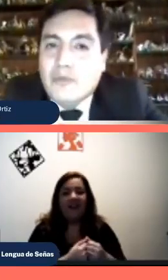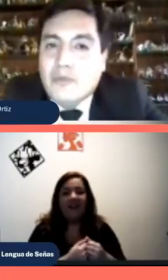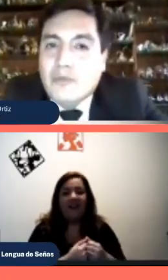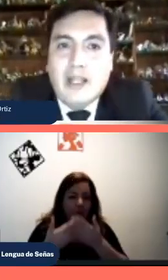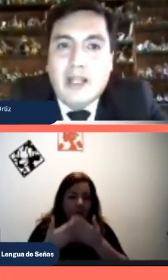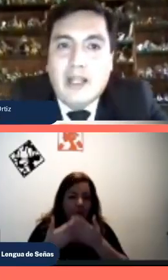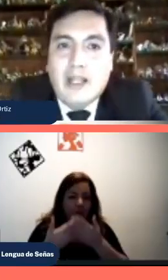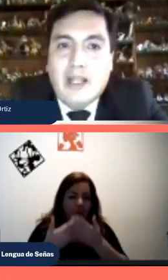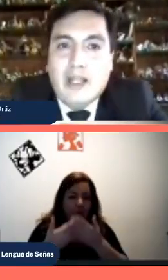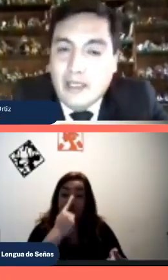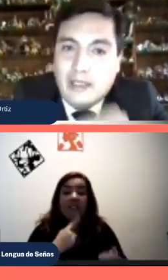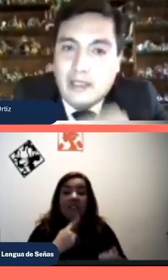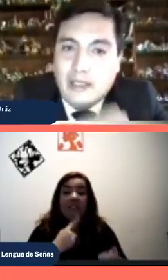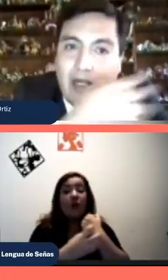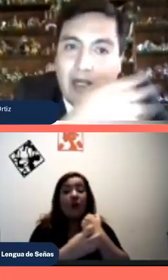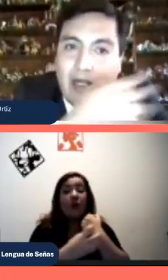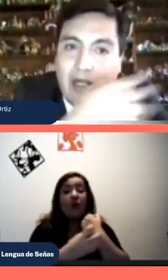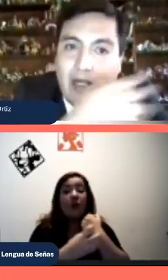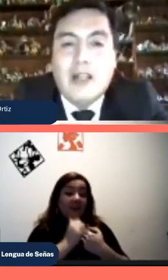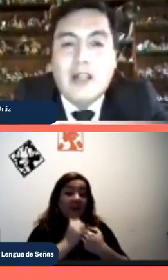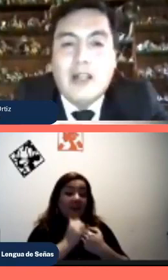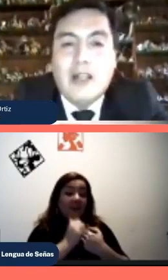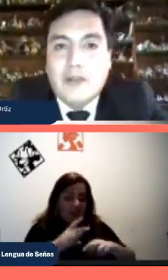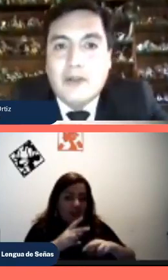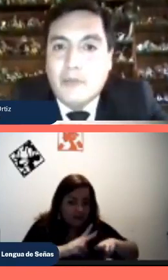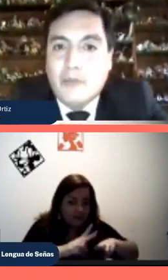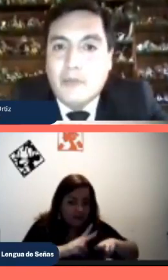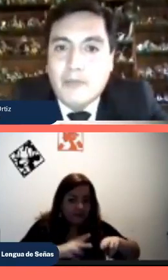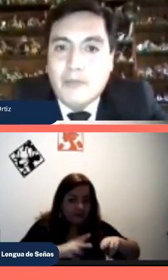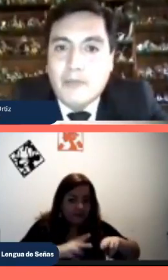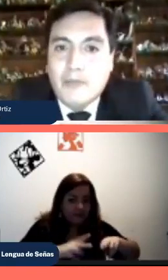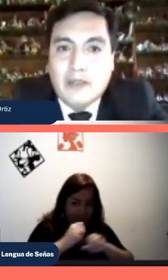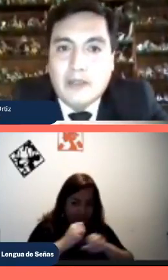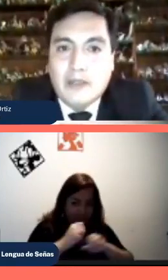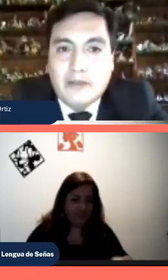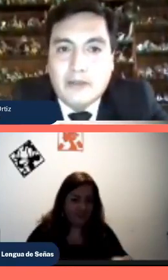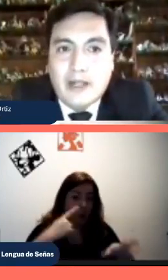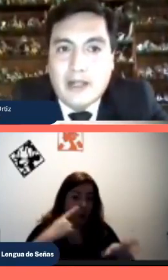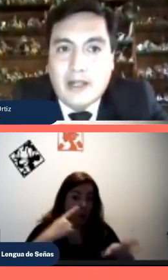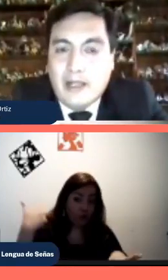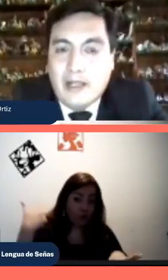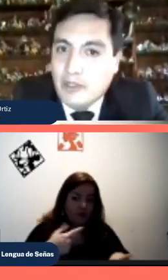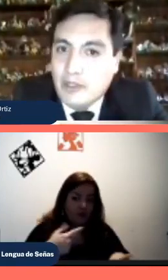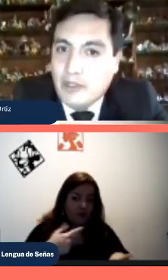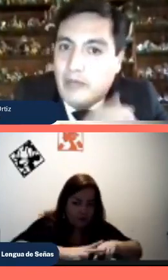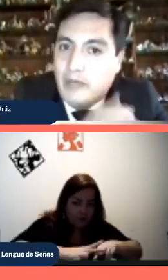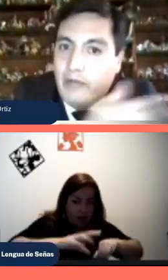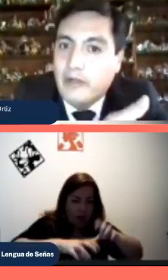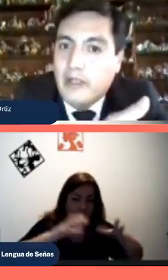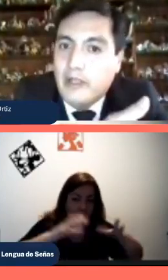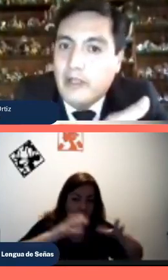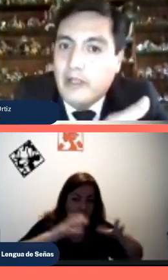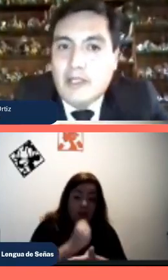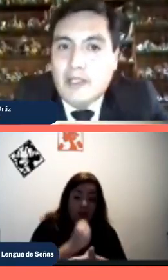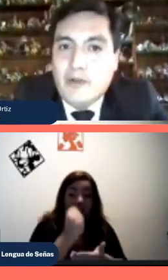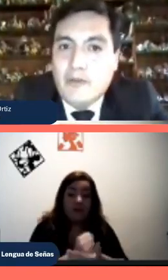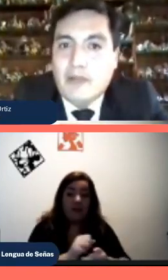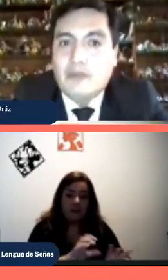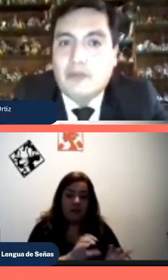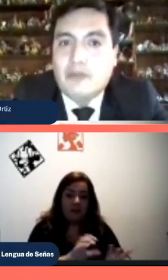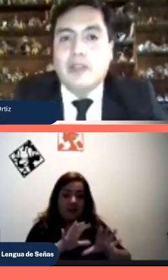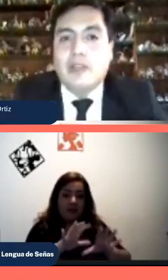Museo Regional de Iquique y está realizando una labor muy importante en cuanto al rescate y puesta en valor del